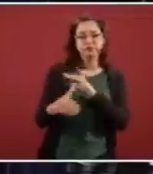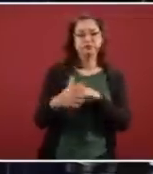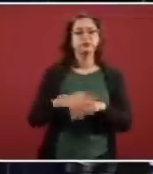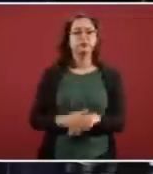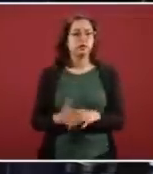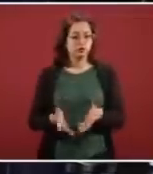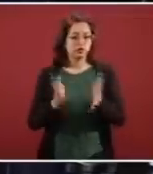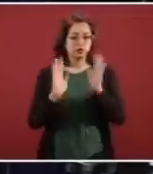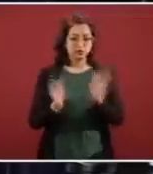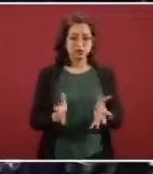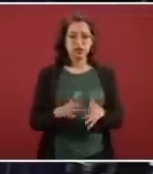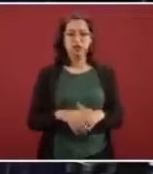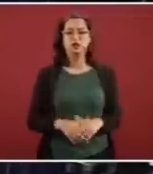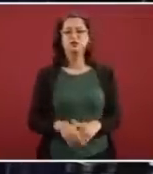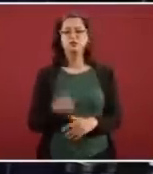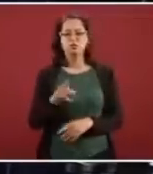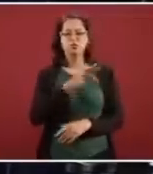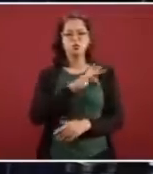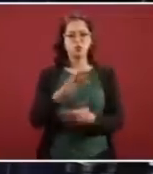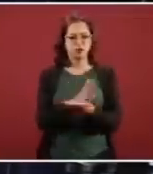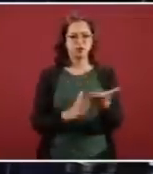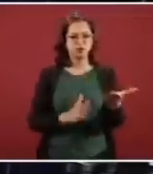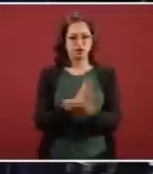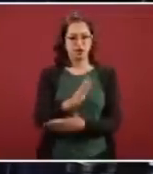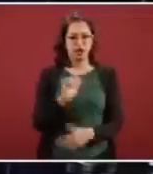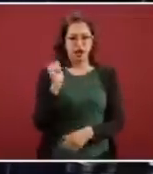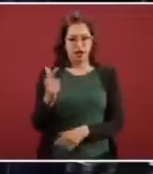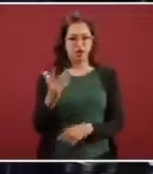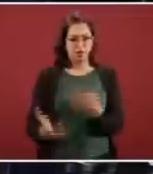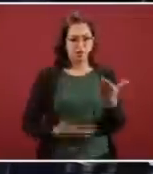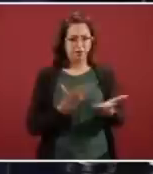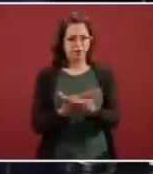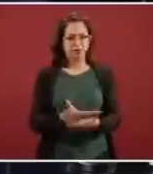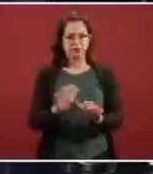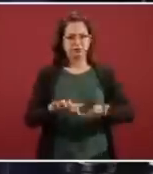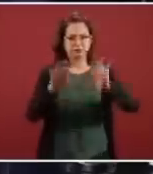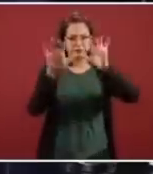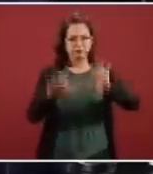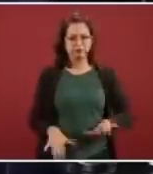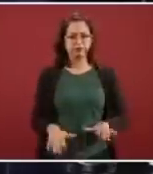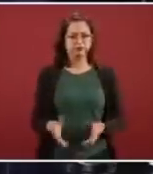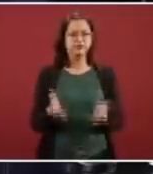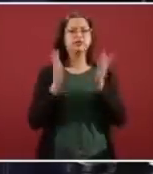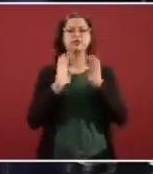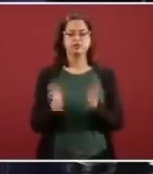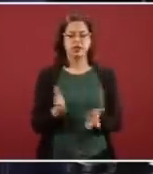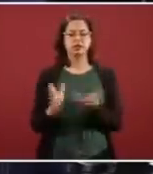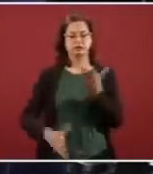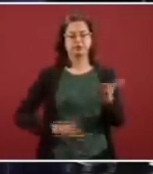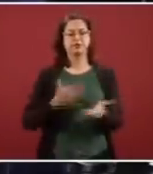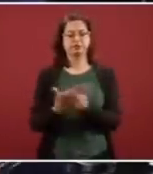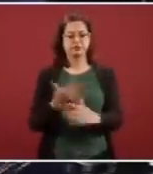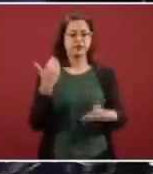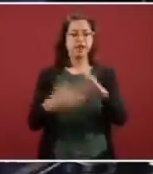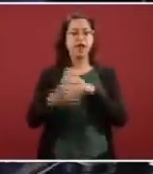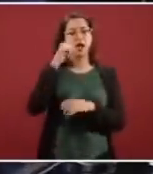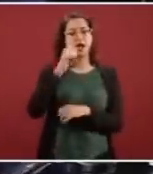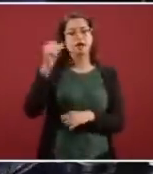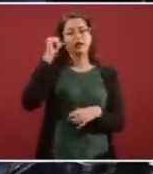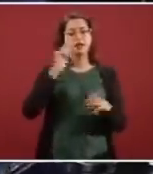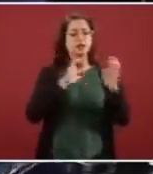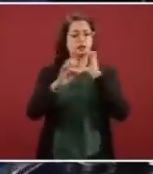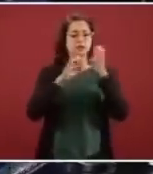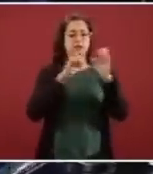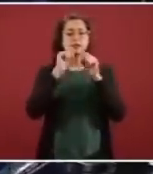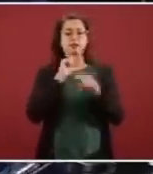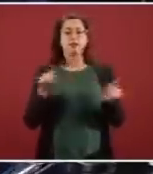dice, pues que pueden intervenir si hay una petición por escrito. Ya la hicieron, e incluso también mencionó el día de ayer en la misma entrevista